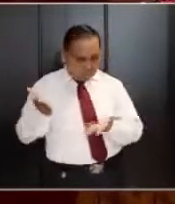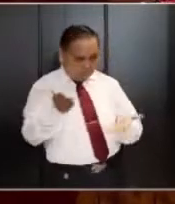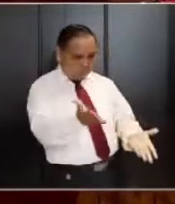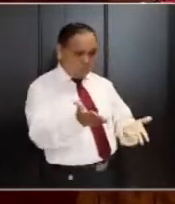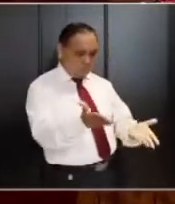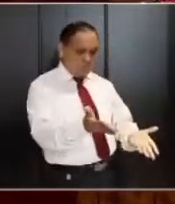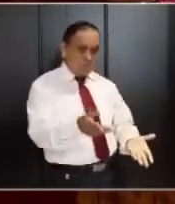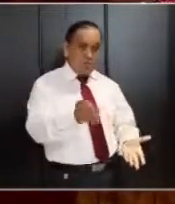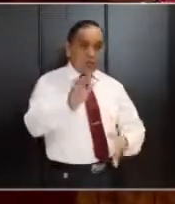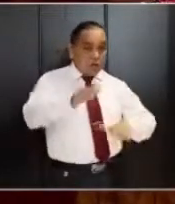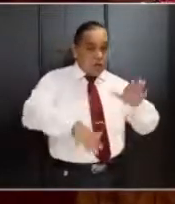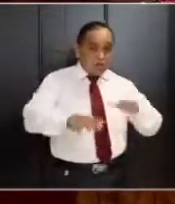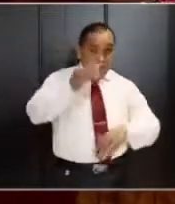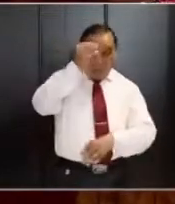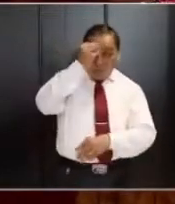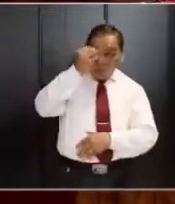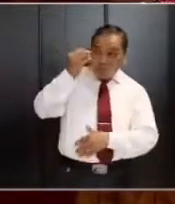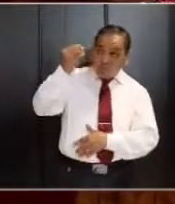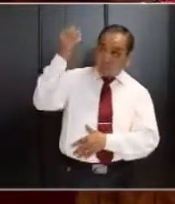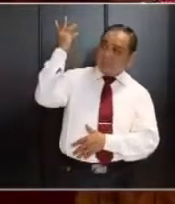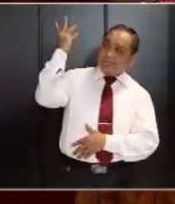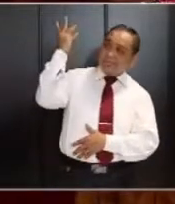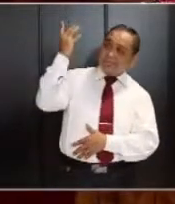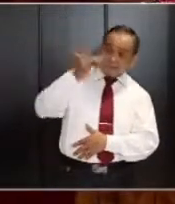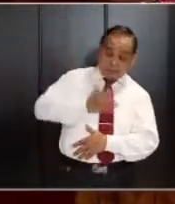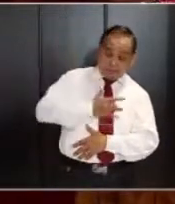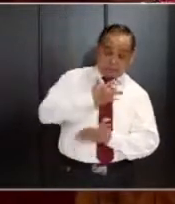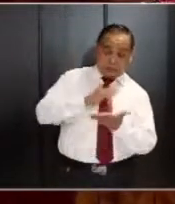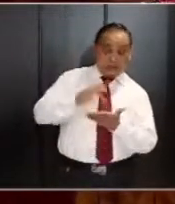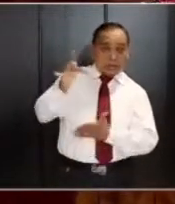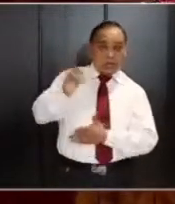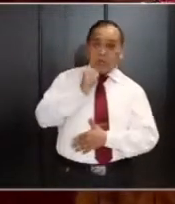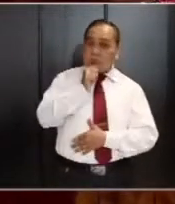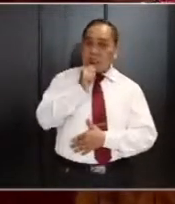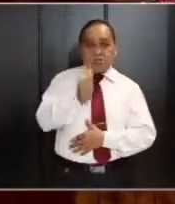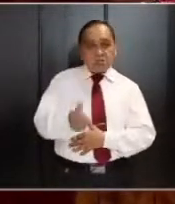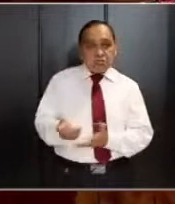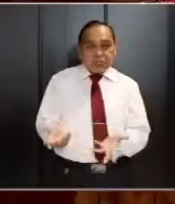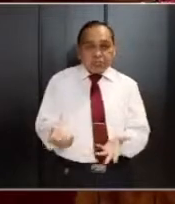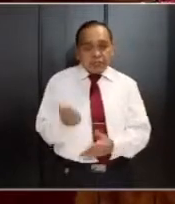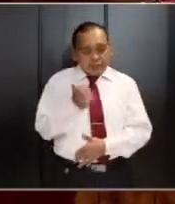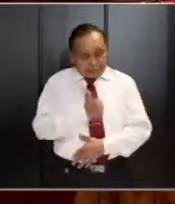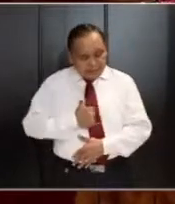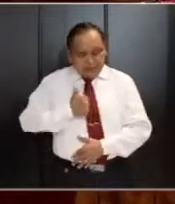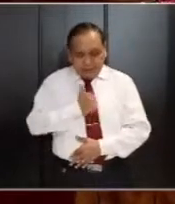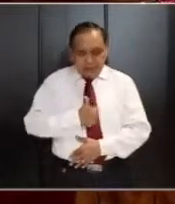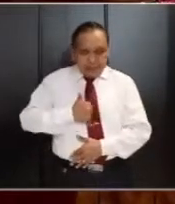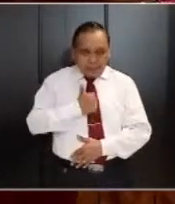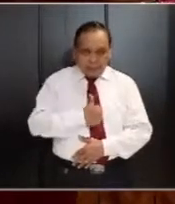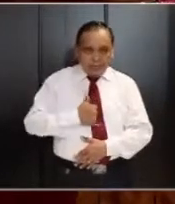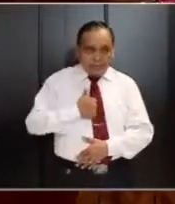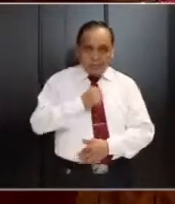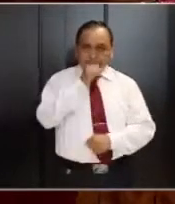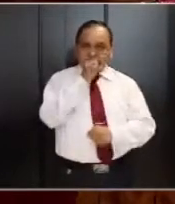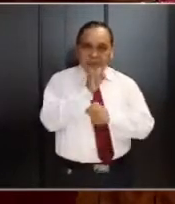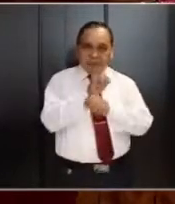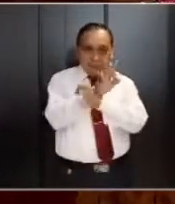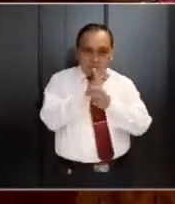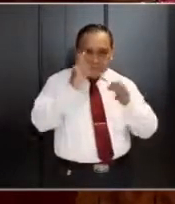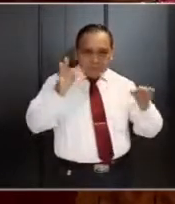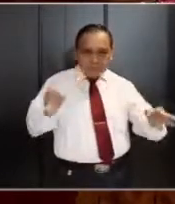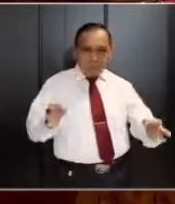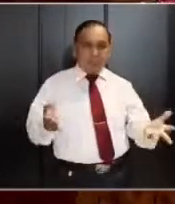les olvida. Qué pronto hay ves la ingratitud y sí lo lamentamos. Y pues ya informamos, este centro se tiene